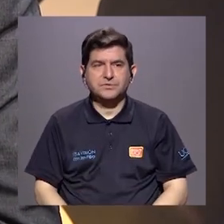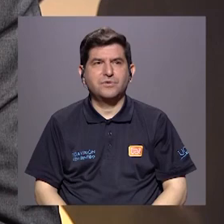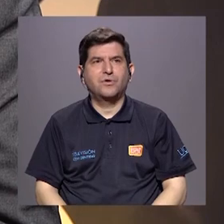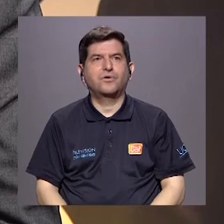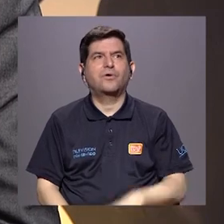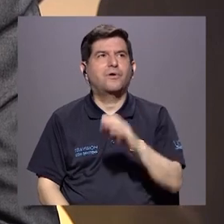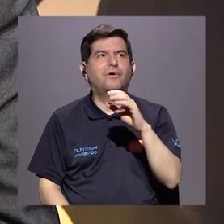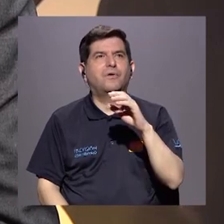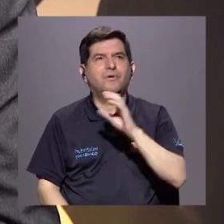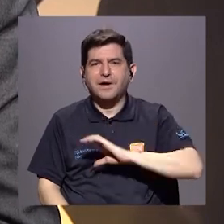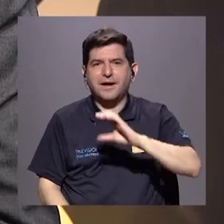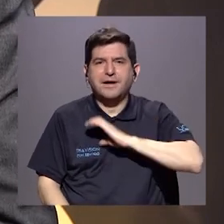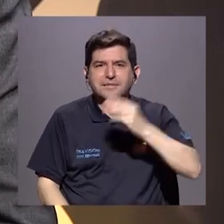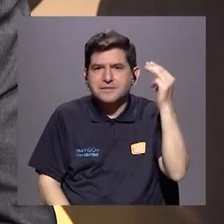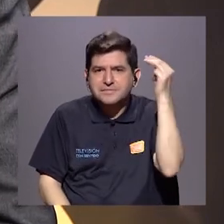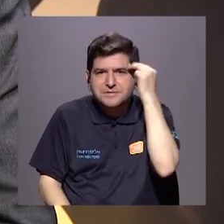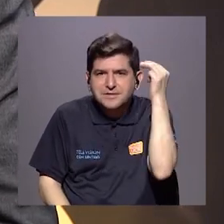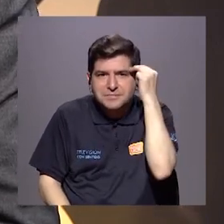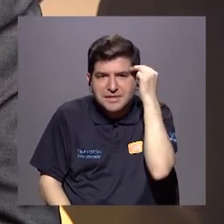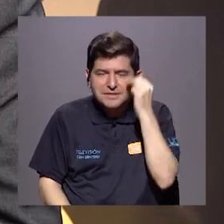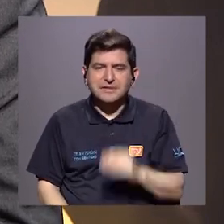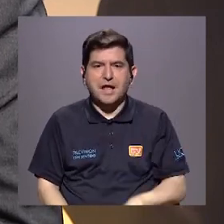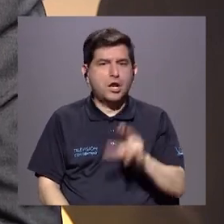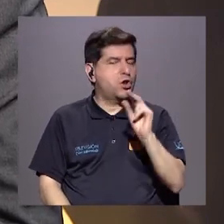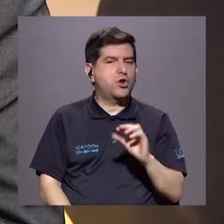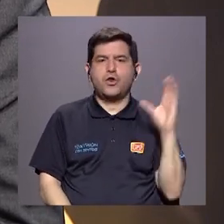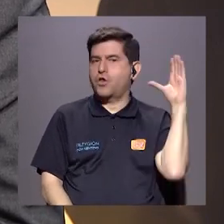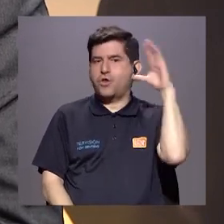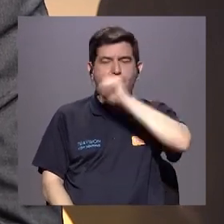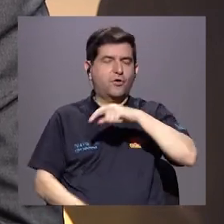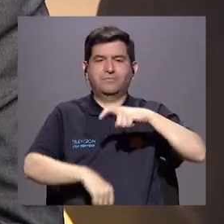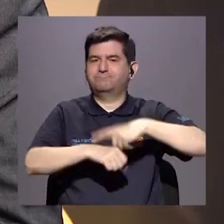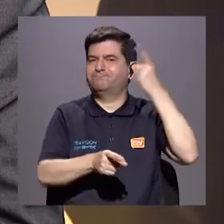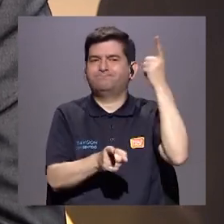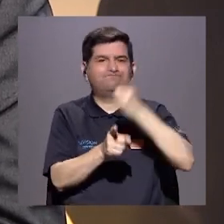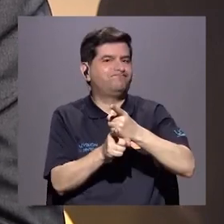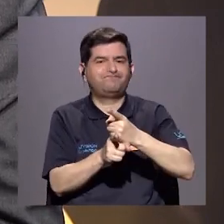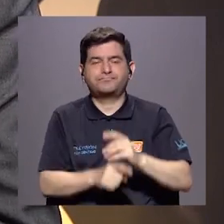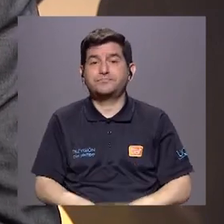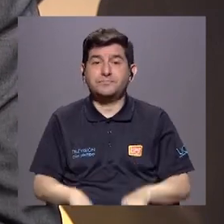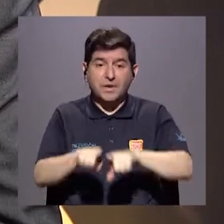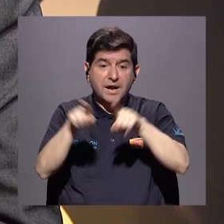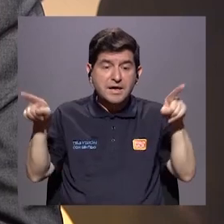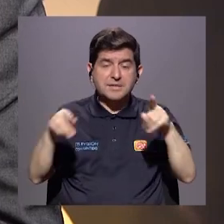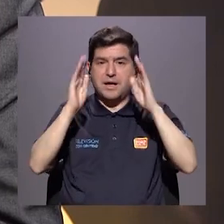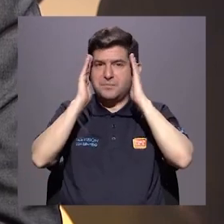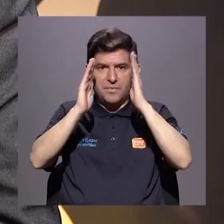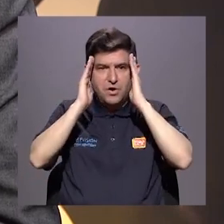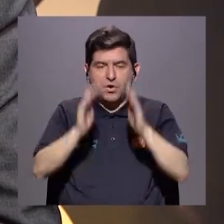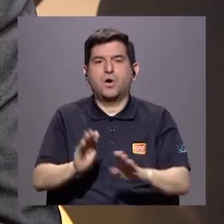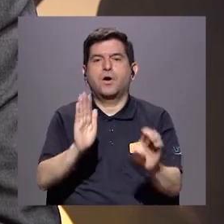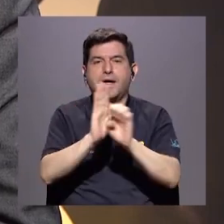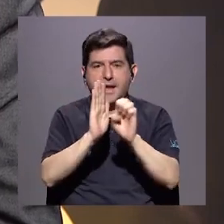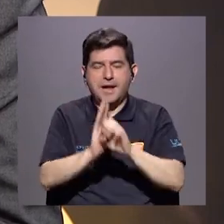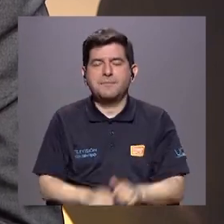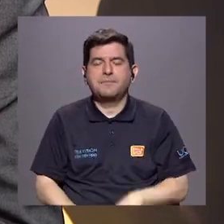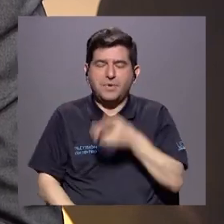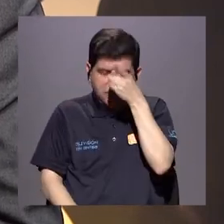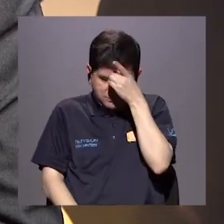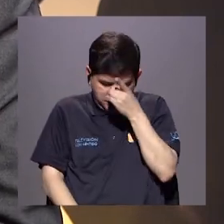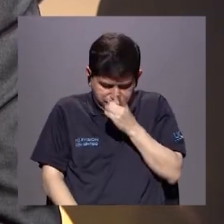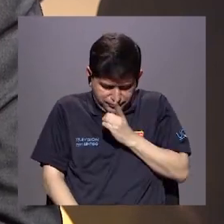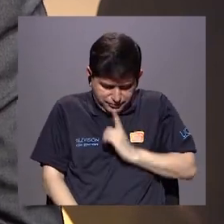condición mental que no ha sido identificada oportunamente y que tampoco ha sido tratada por ejemplo una depresión